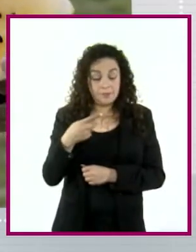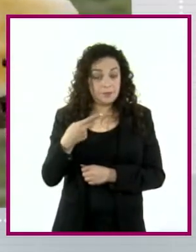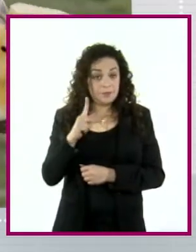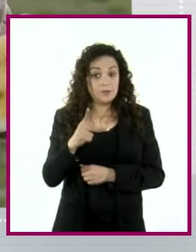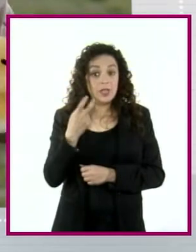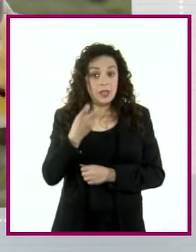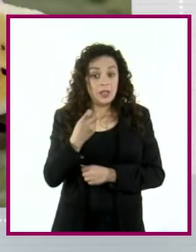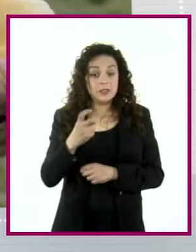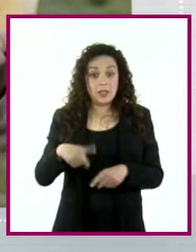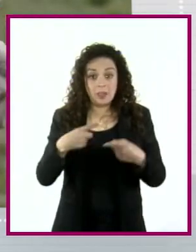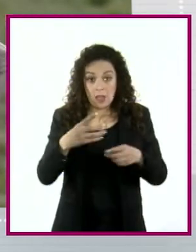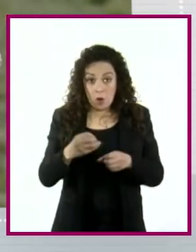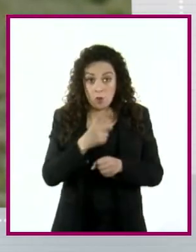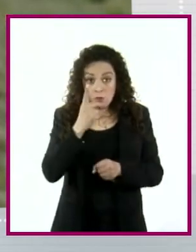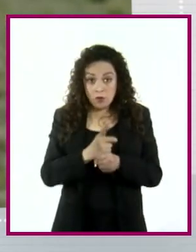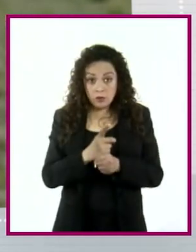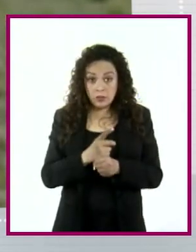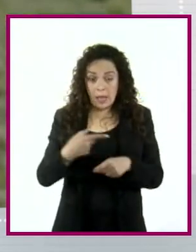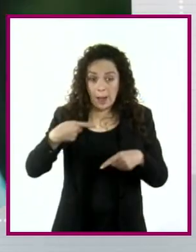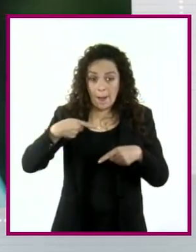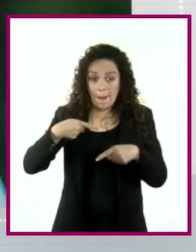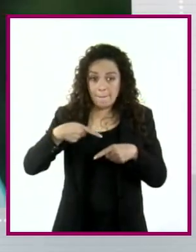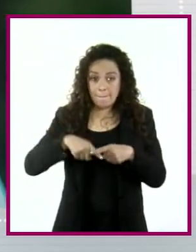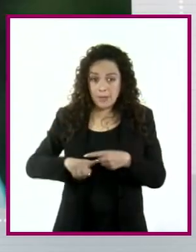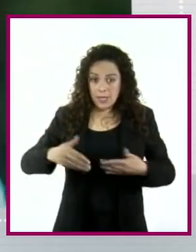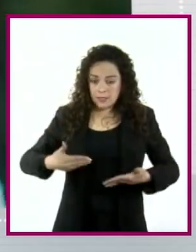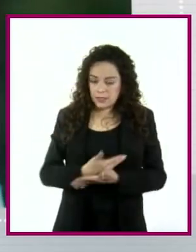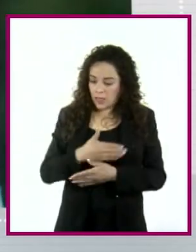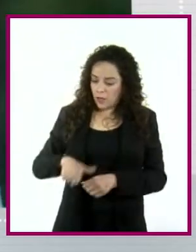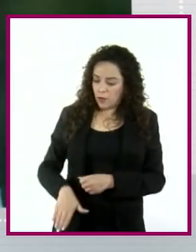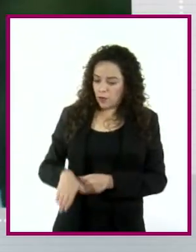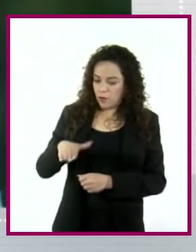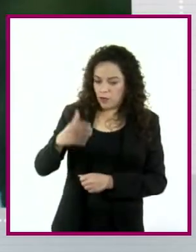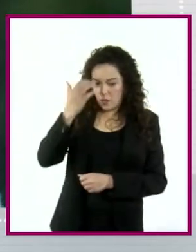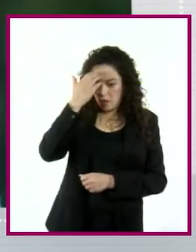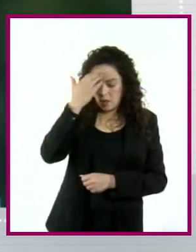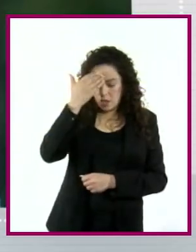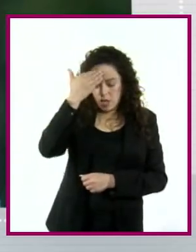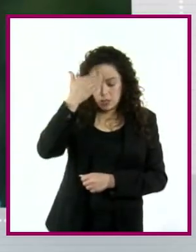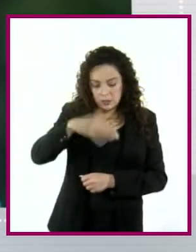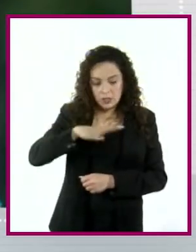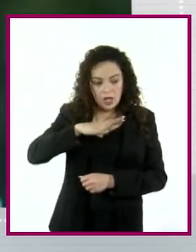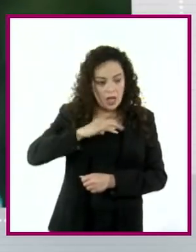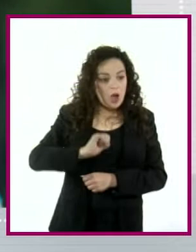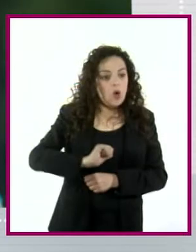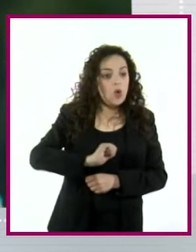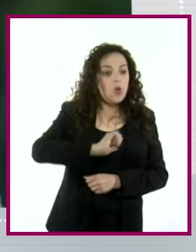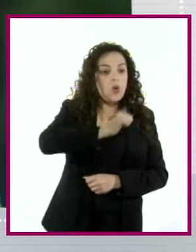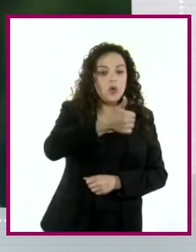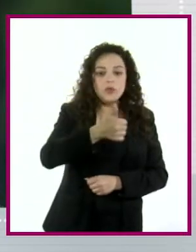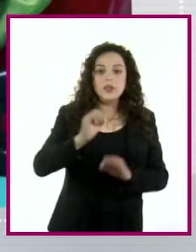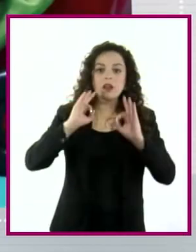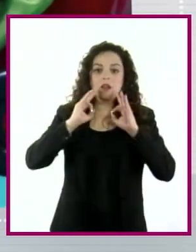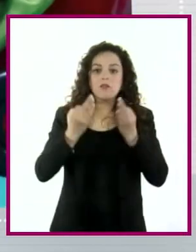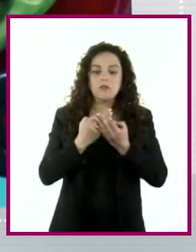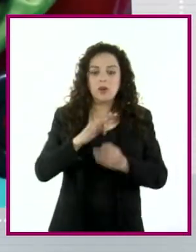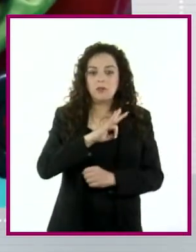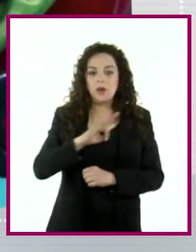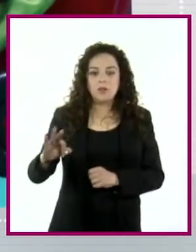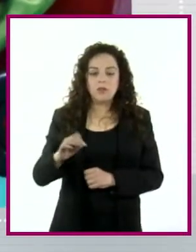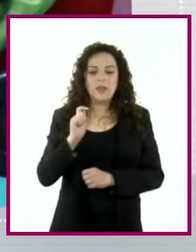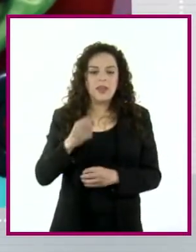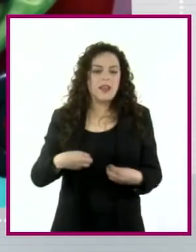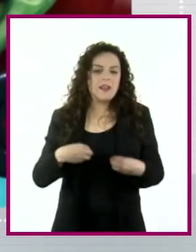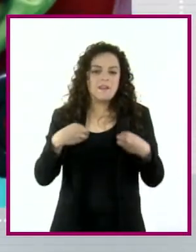la posibilidad desde sus primeros años de vida de conocer que existen otras posibilidades de vivir el género. Entonces,